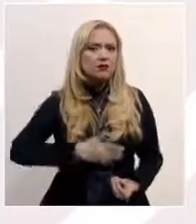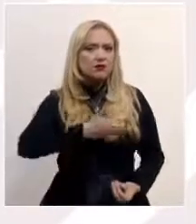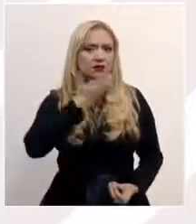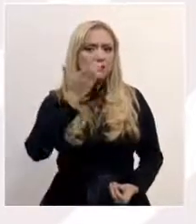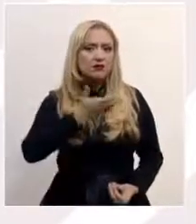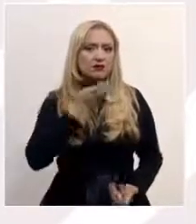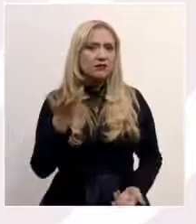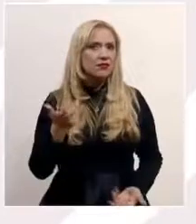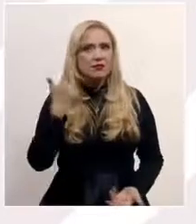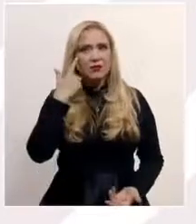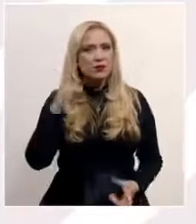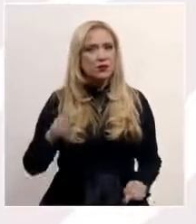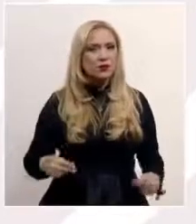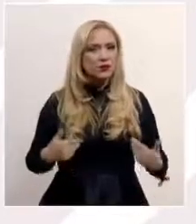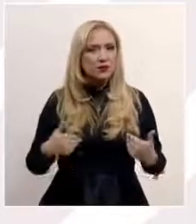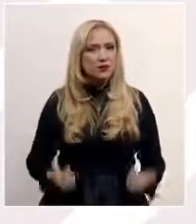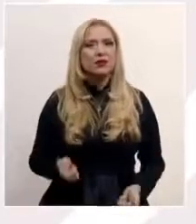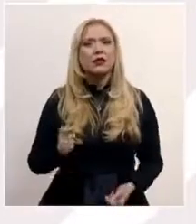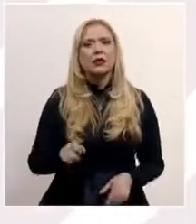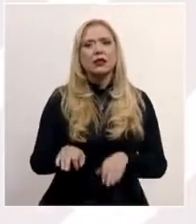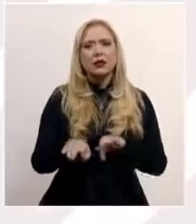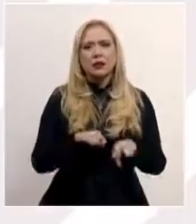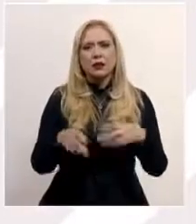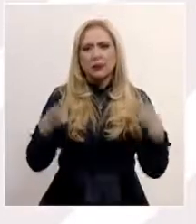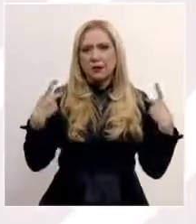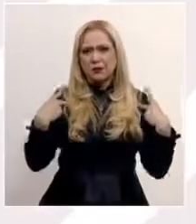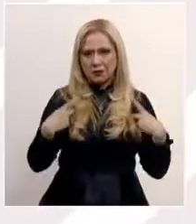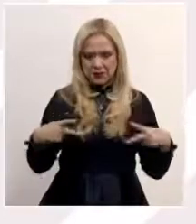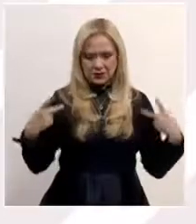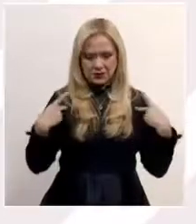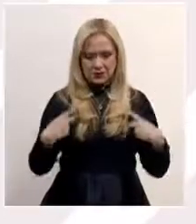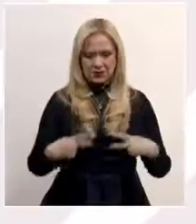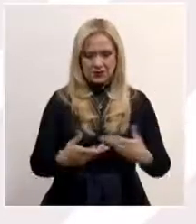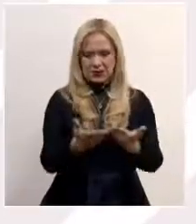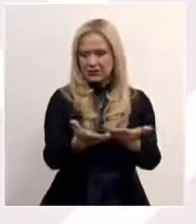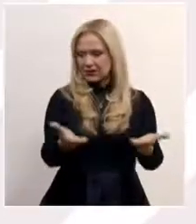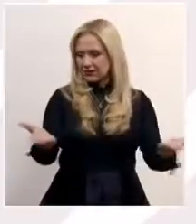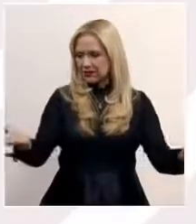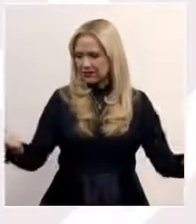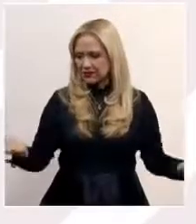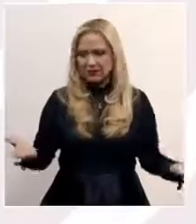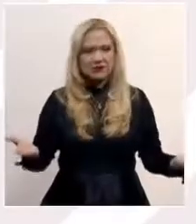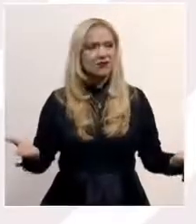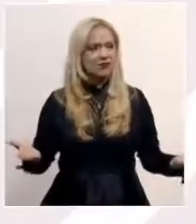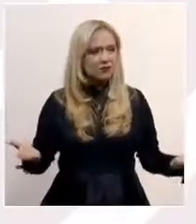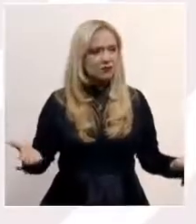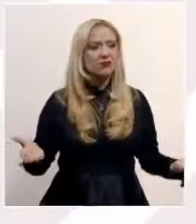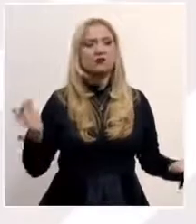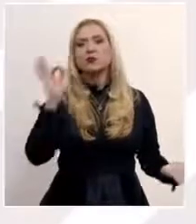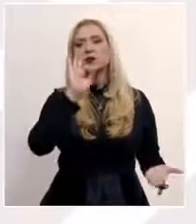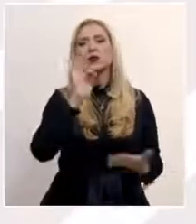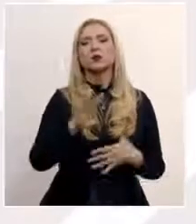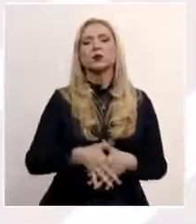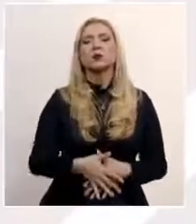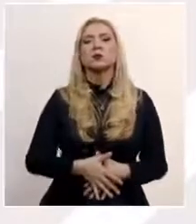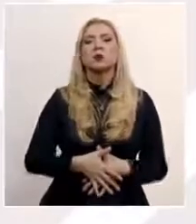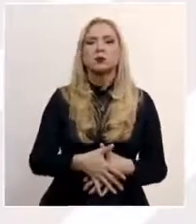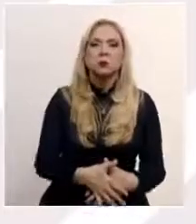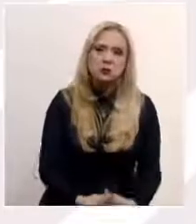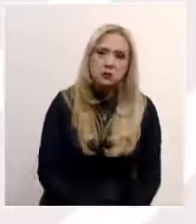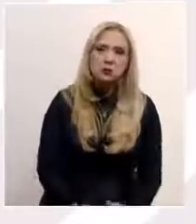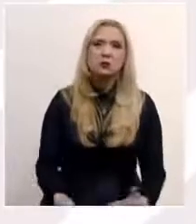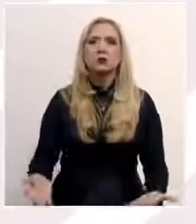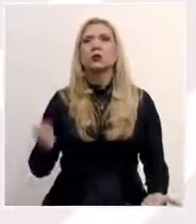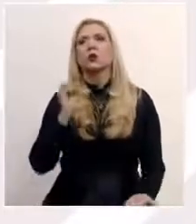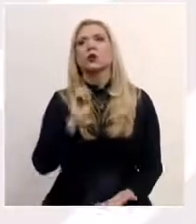aún no entienden que trabajan con personas. Y así como tú mencionabas, quizá estas personas se van a embarazar, quizá pueden